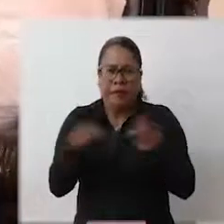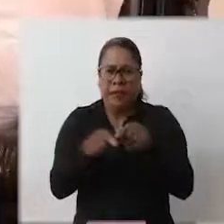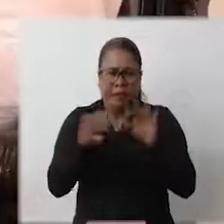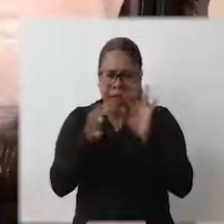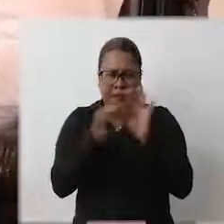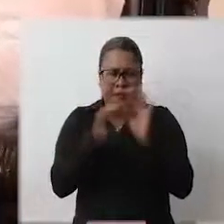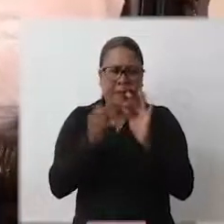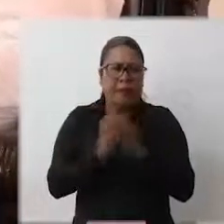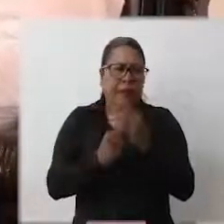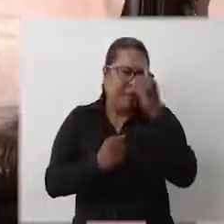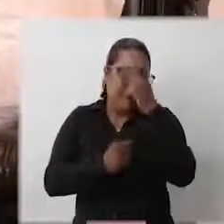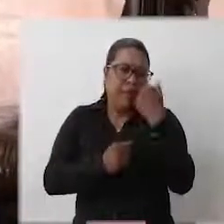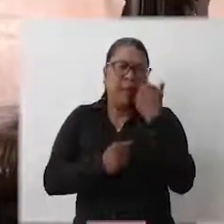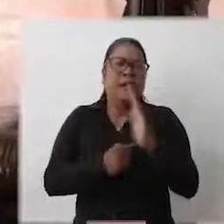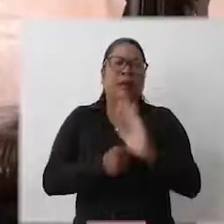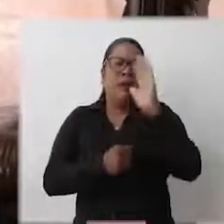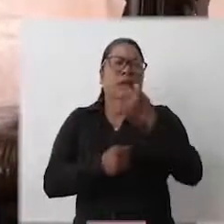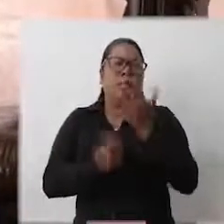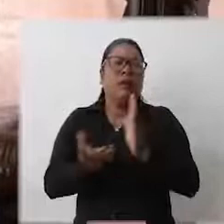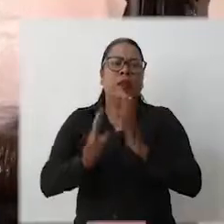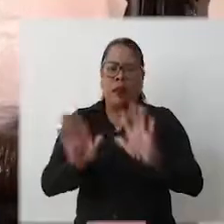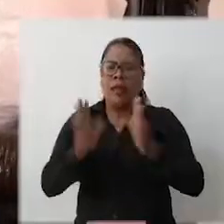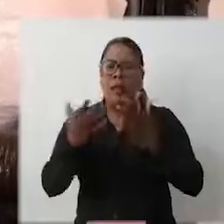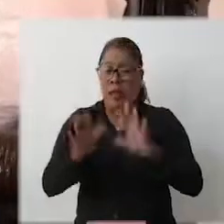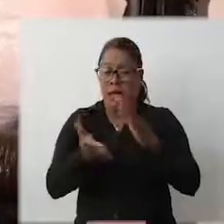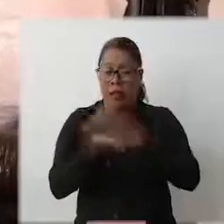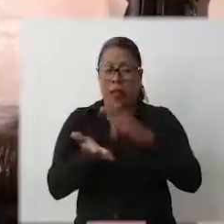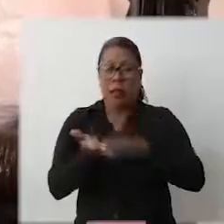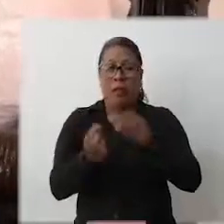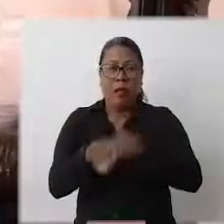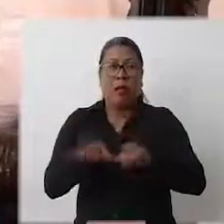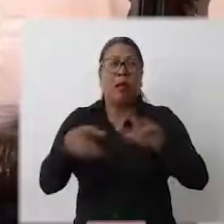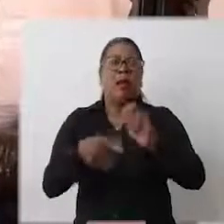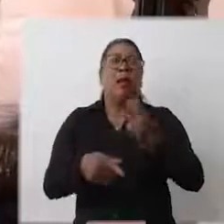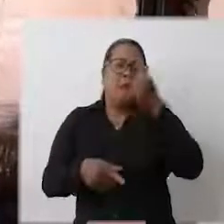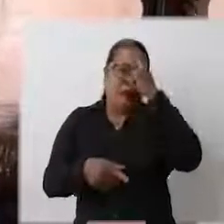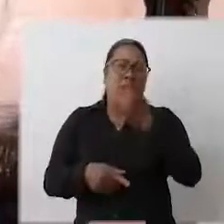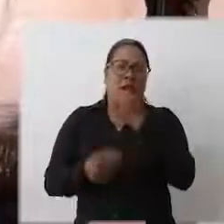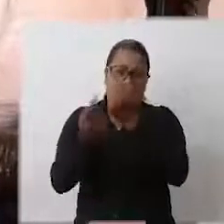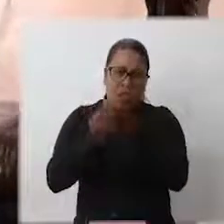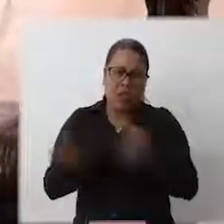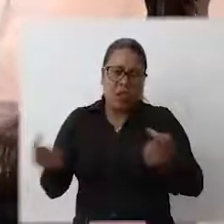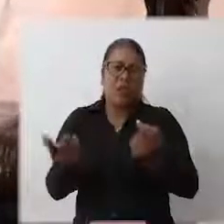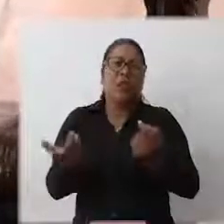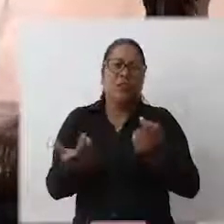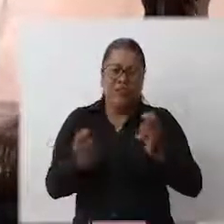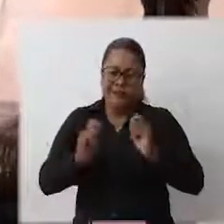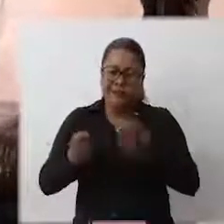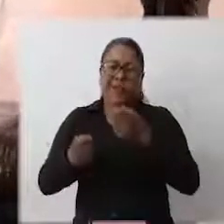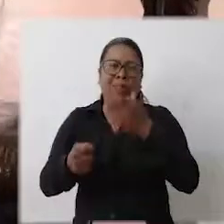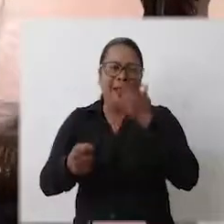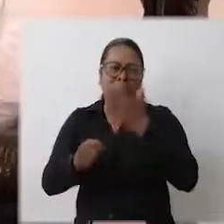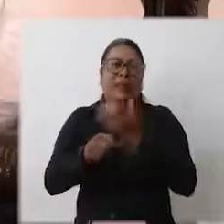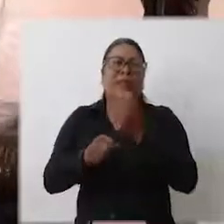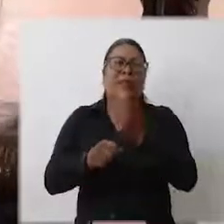de la zona metropolitana, ¿no? Tomar en cuenta los municipios adelante. Es cuanto, presidente. Muchas gracias.